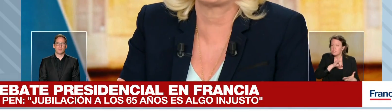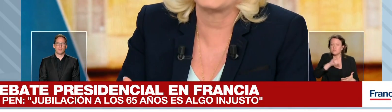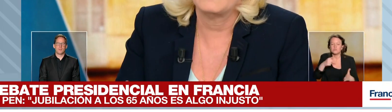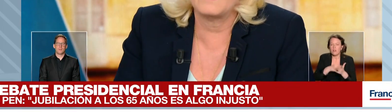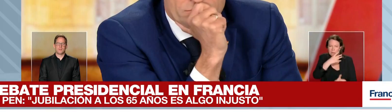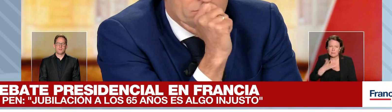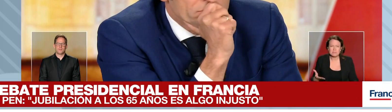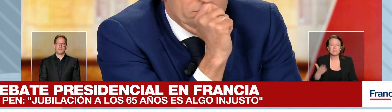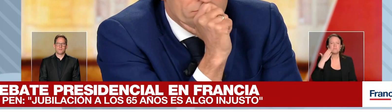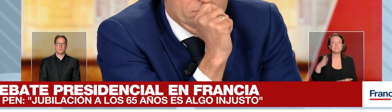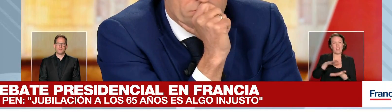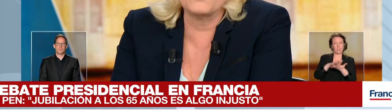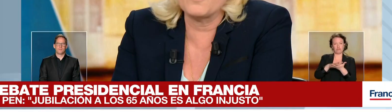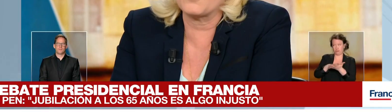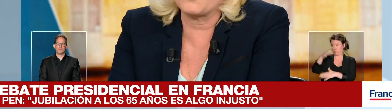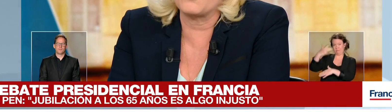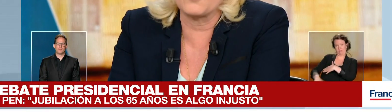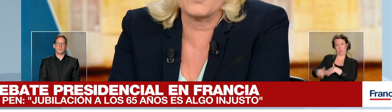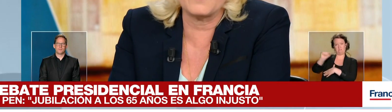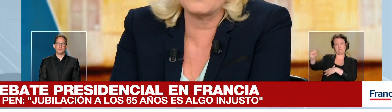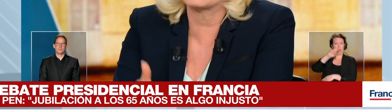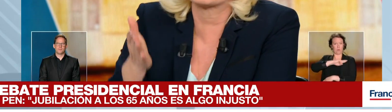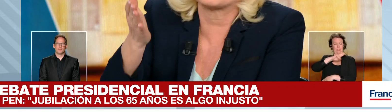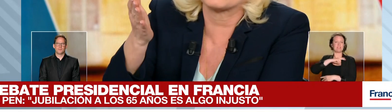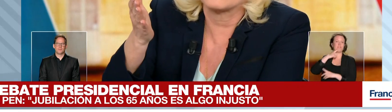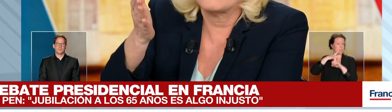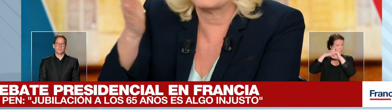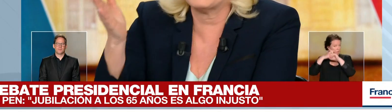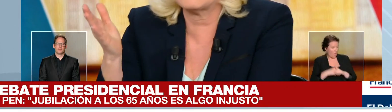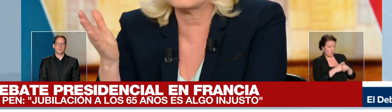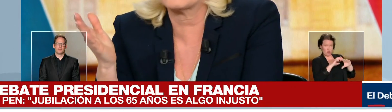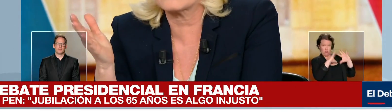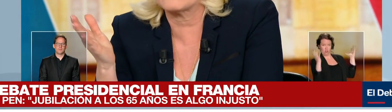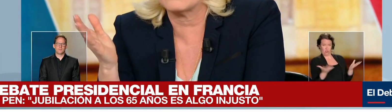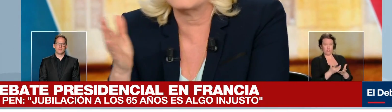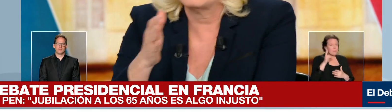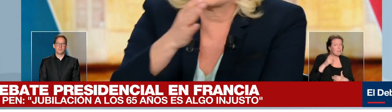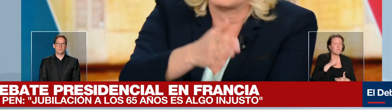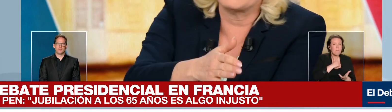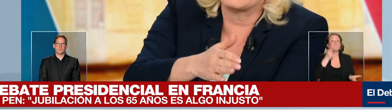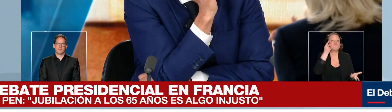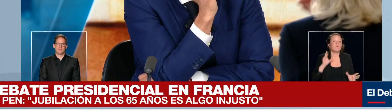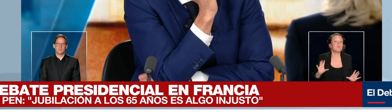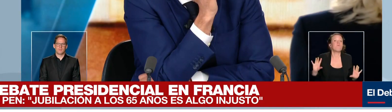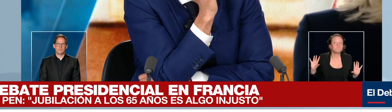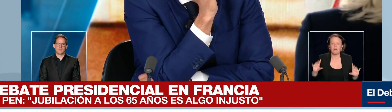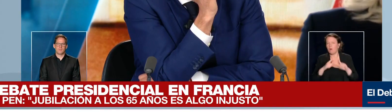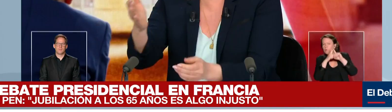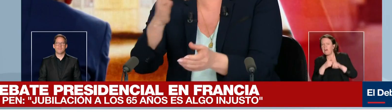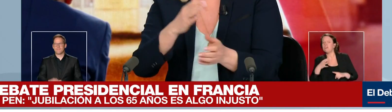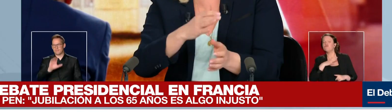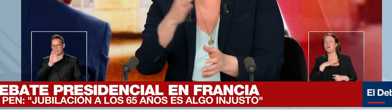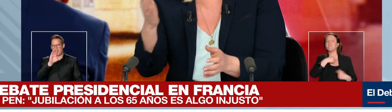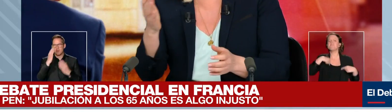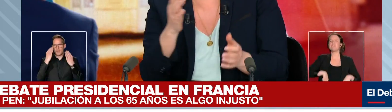aumenta la edad de jubilación, por supuesto también se va a aumentar el número de anualidades que deben haber pagado. Realmente no hemos entendido